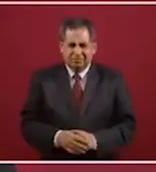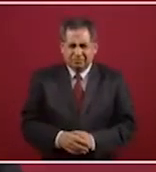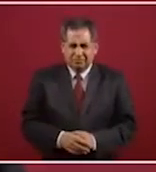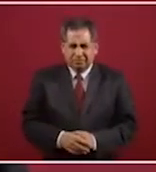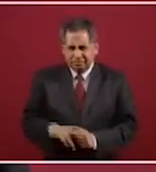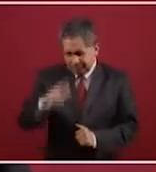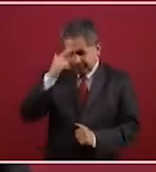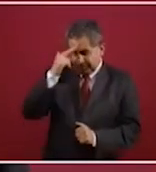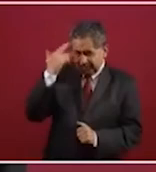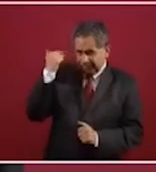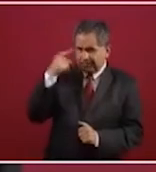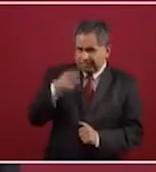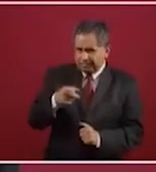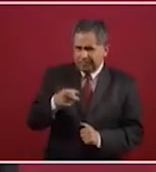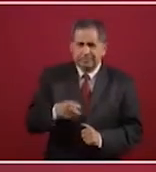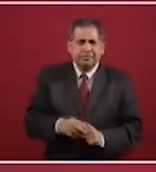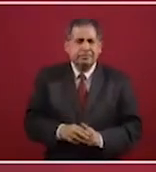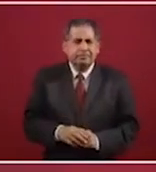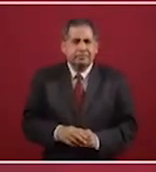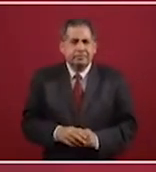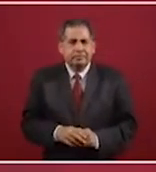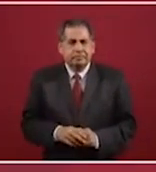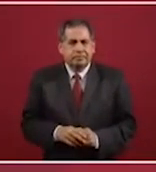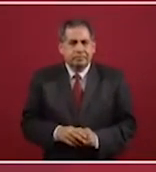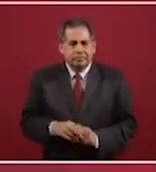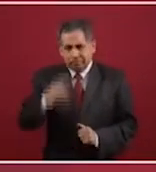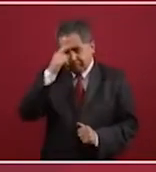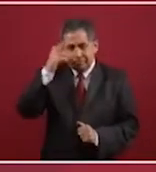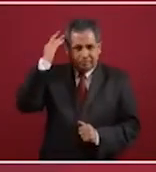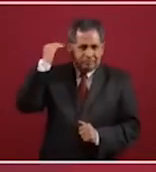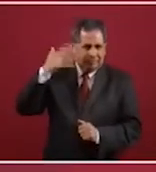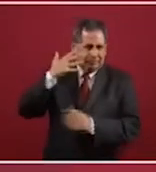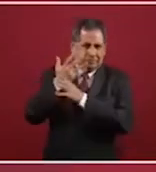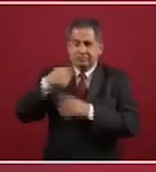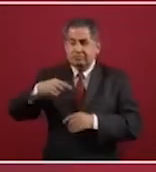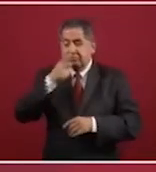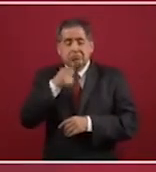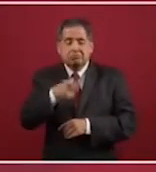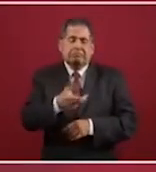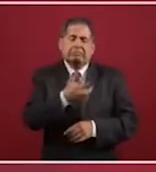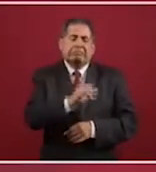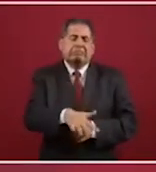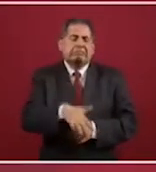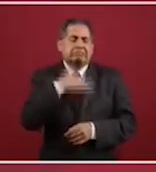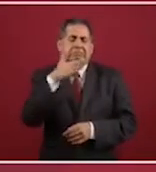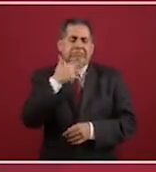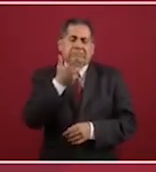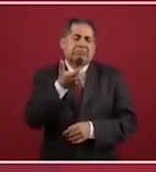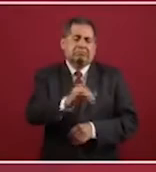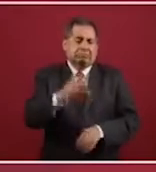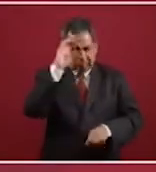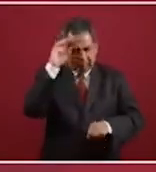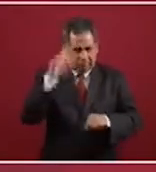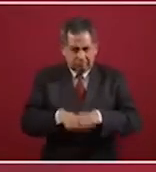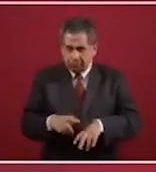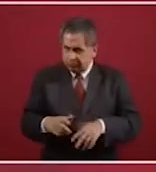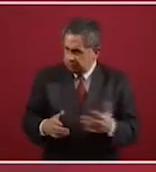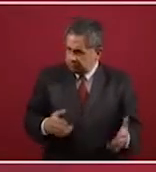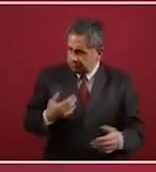recuerden sí lo que se decía que la corrupción